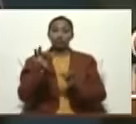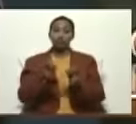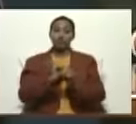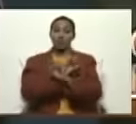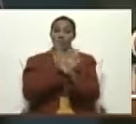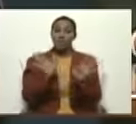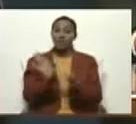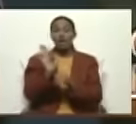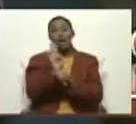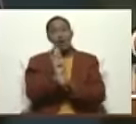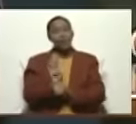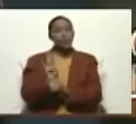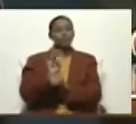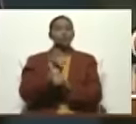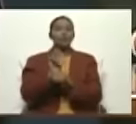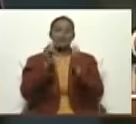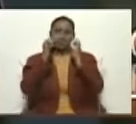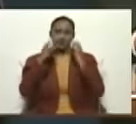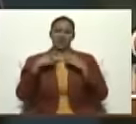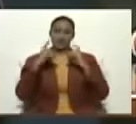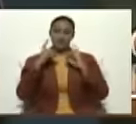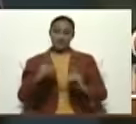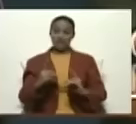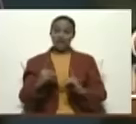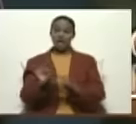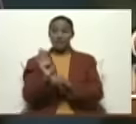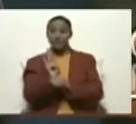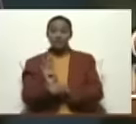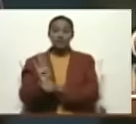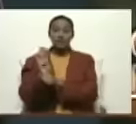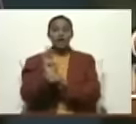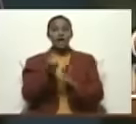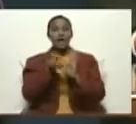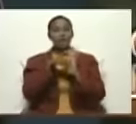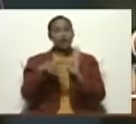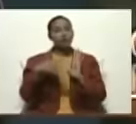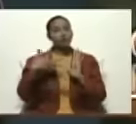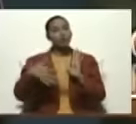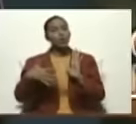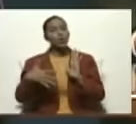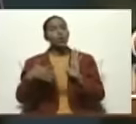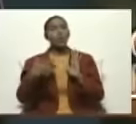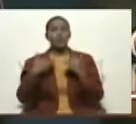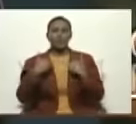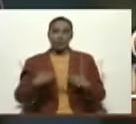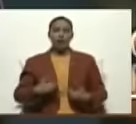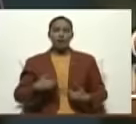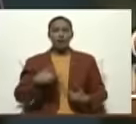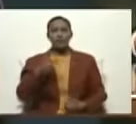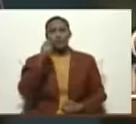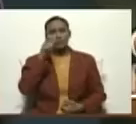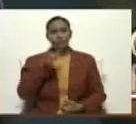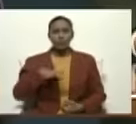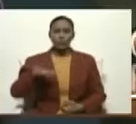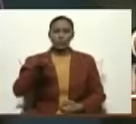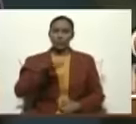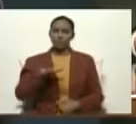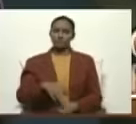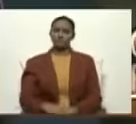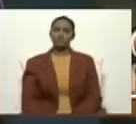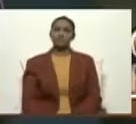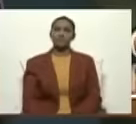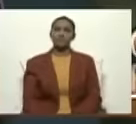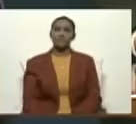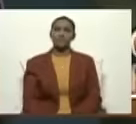protección de la dignidad humana, de los derechos humanos de nuestro pueblo, porque yo consigo, y así es el lema